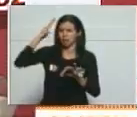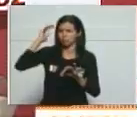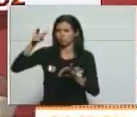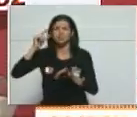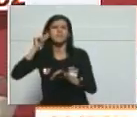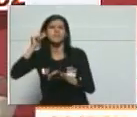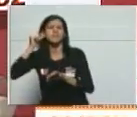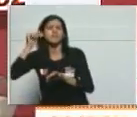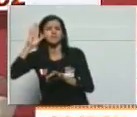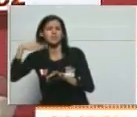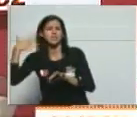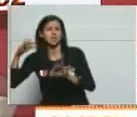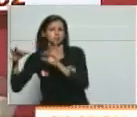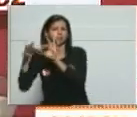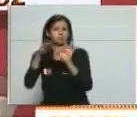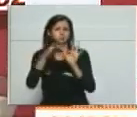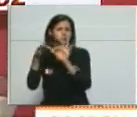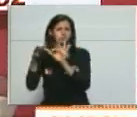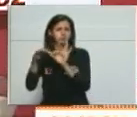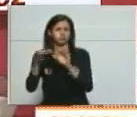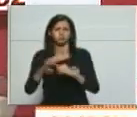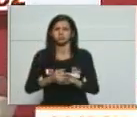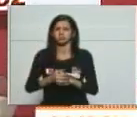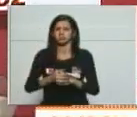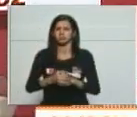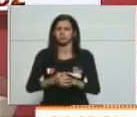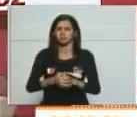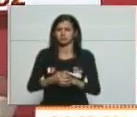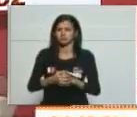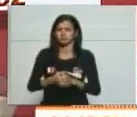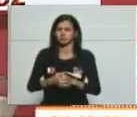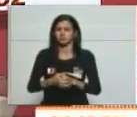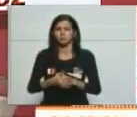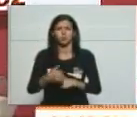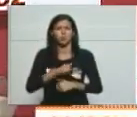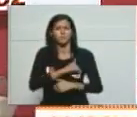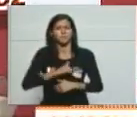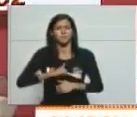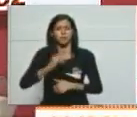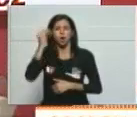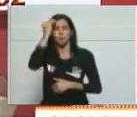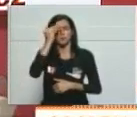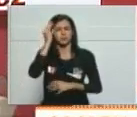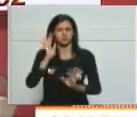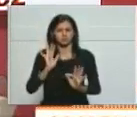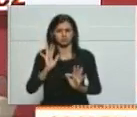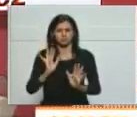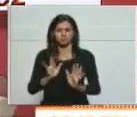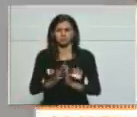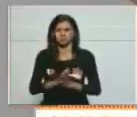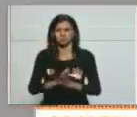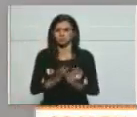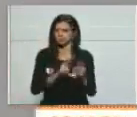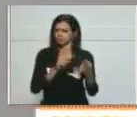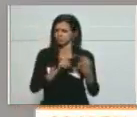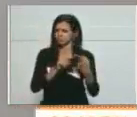que esto se colectivice, sino es mi posición personal. Aquí había una conexión, sin duda.